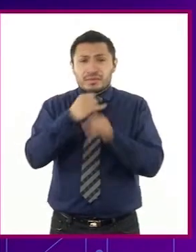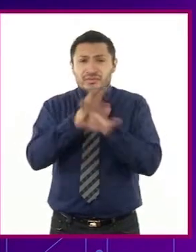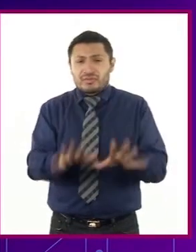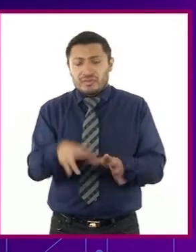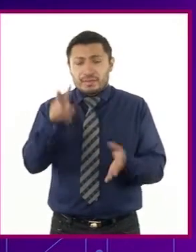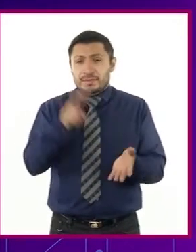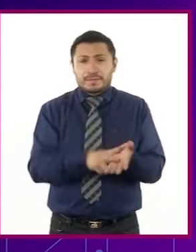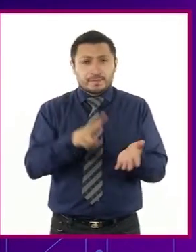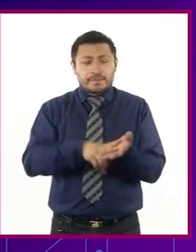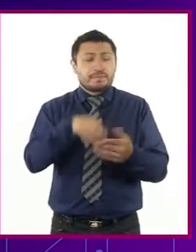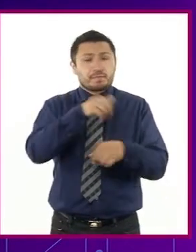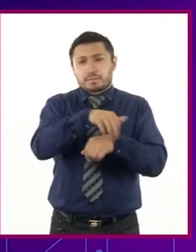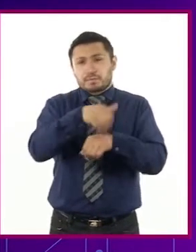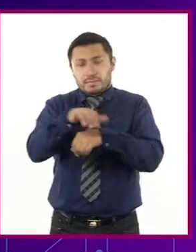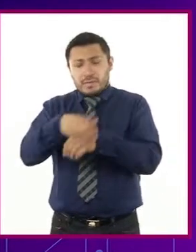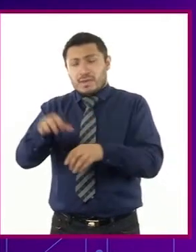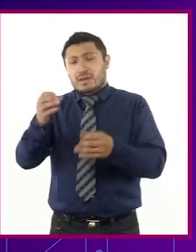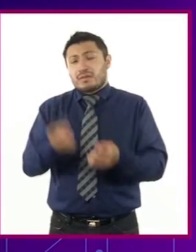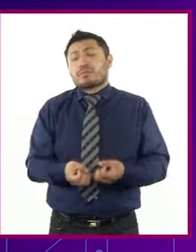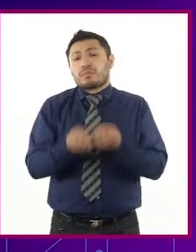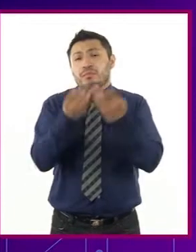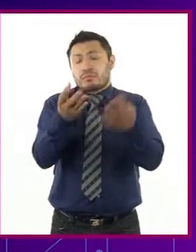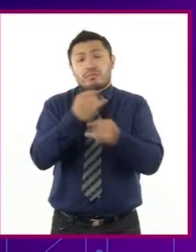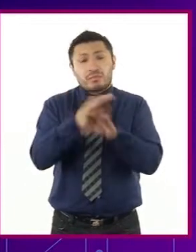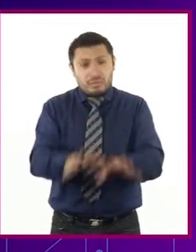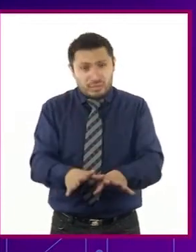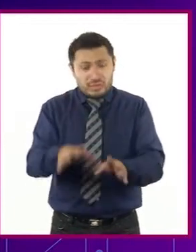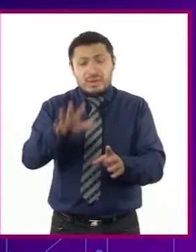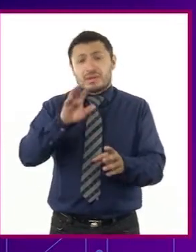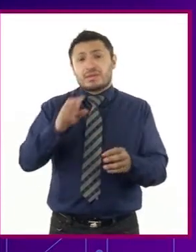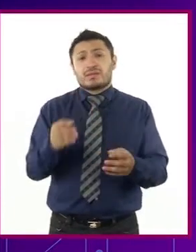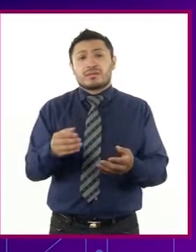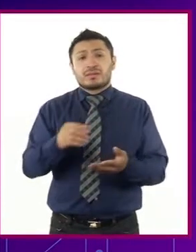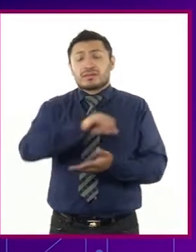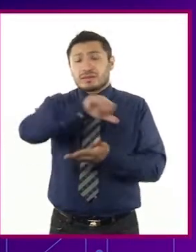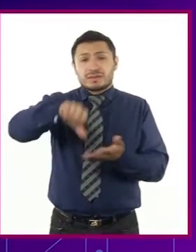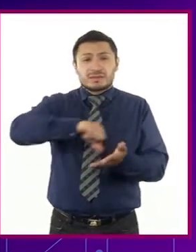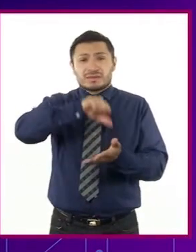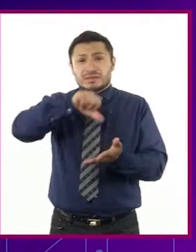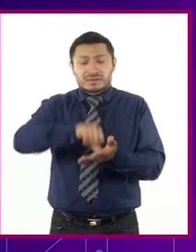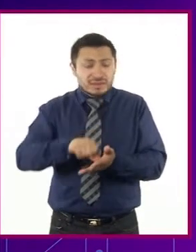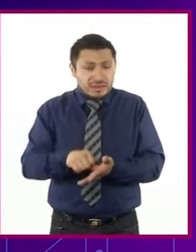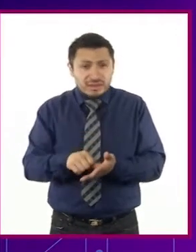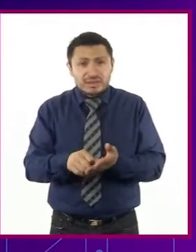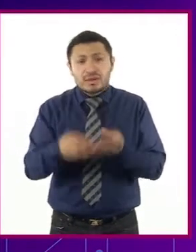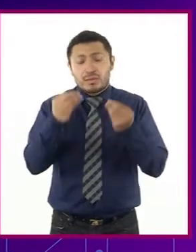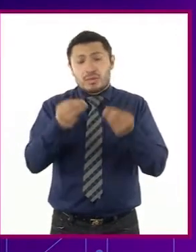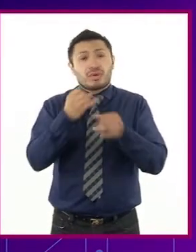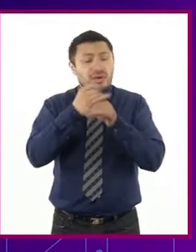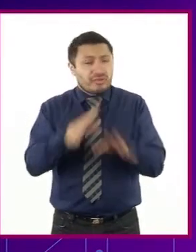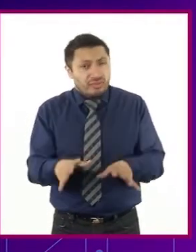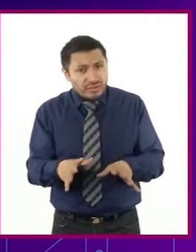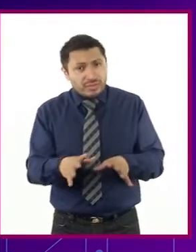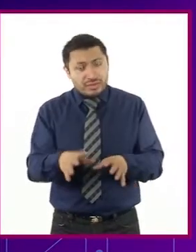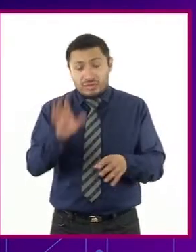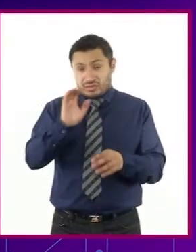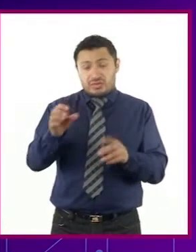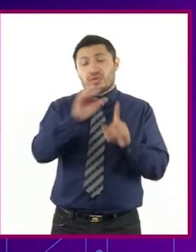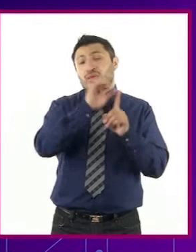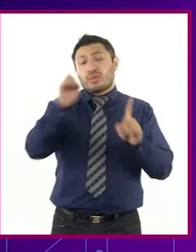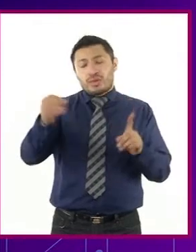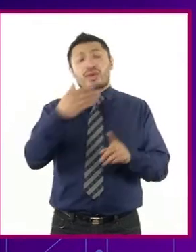valores pretenden dar información de los valores alrededor del centro de la colección de datos cuando estos están